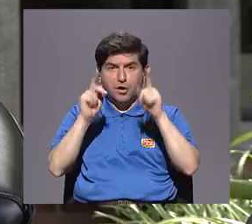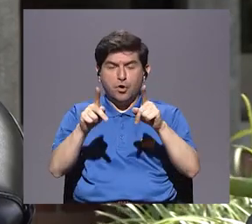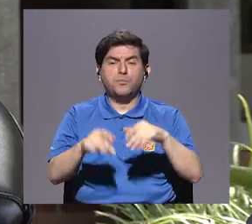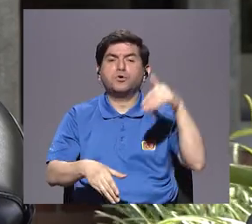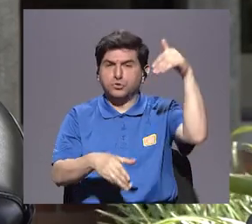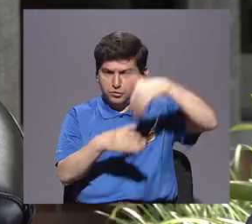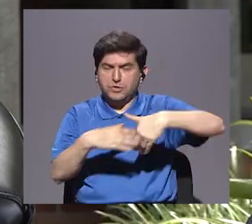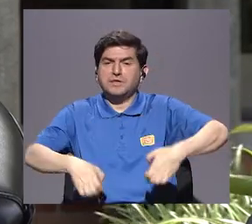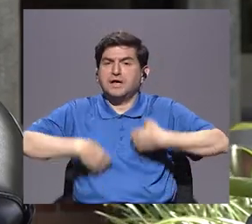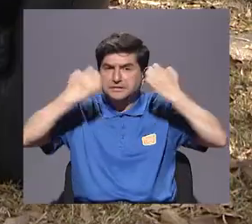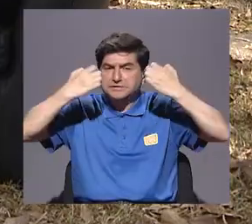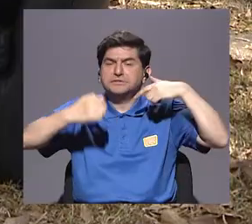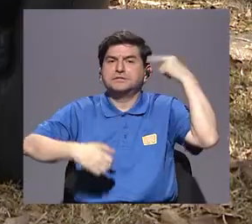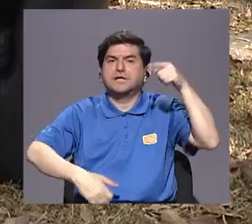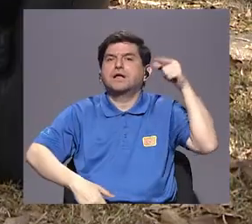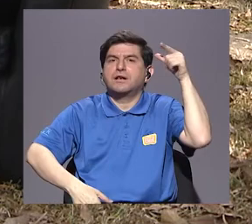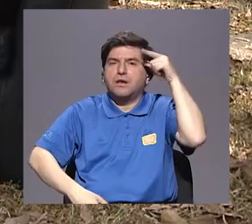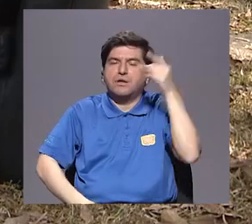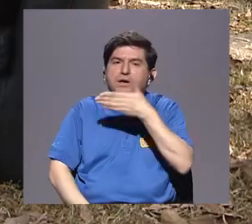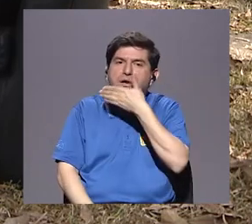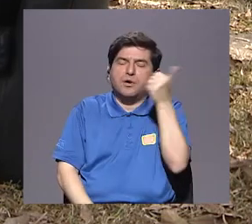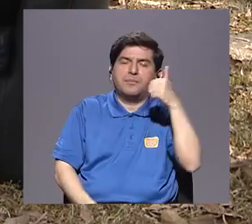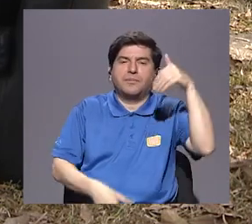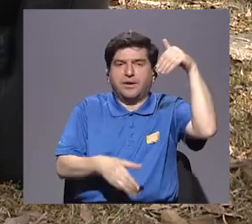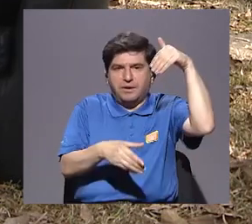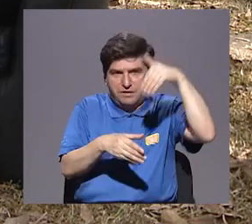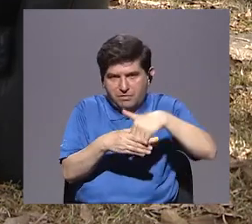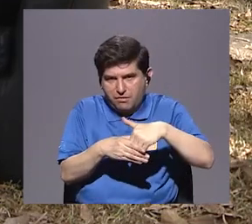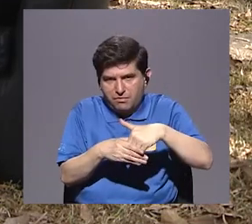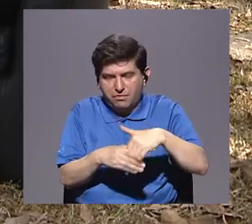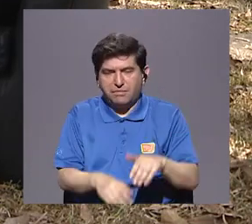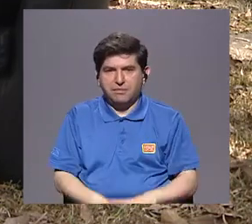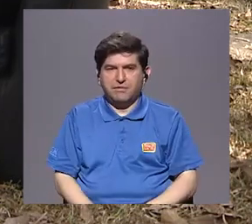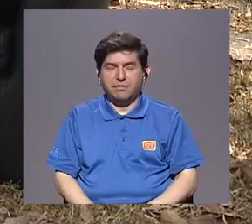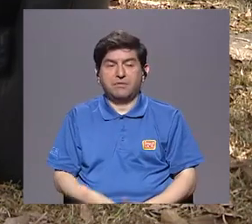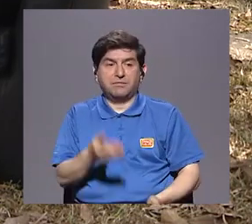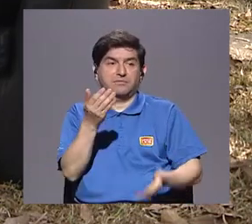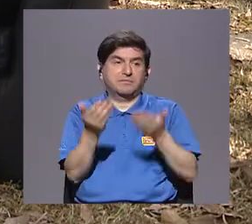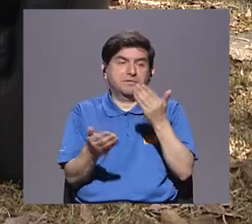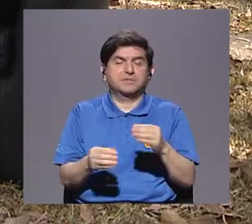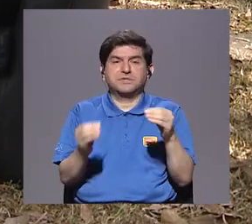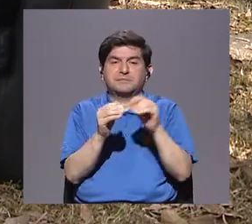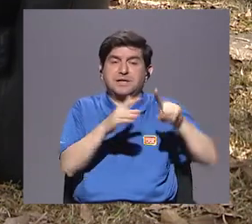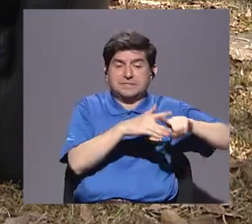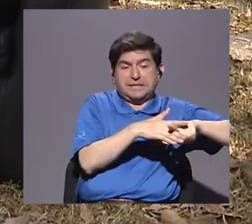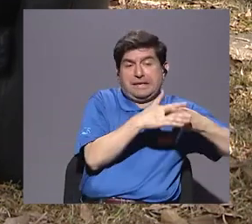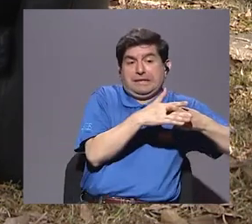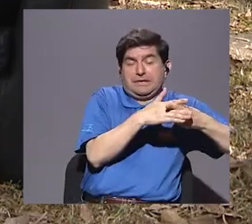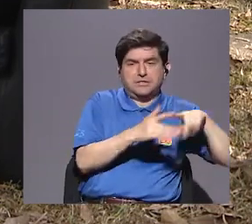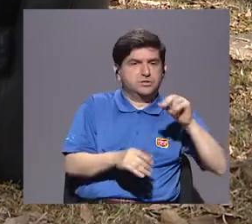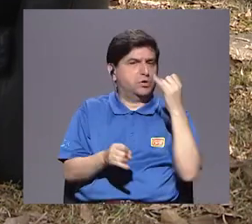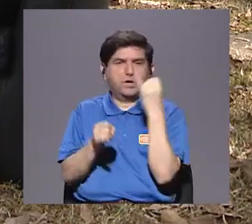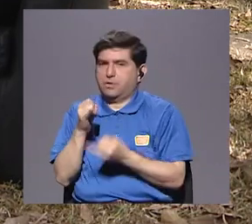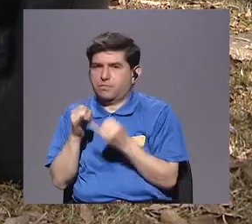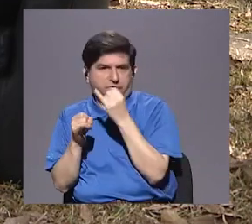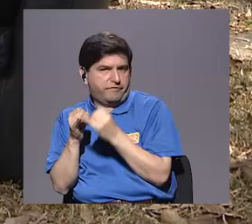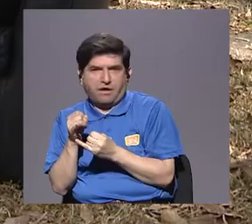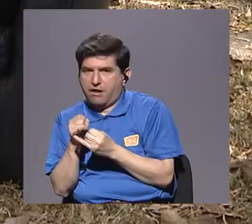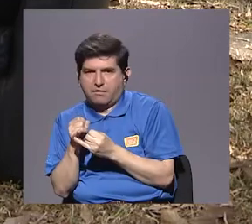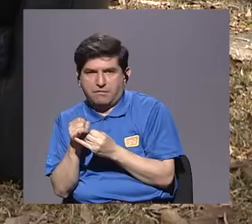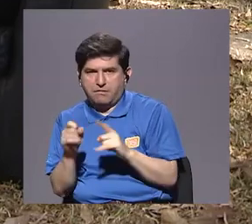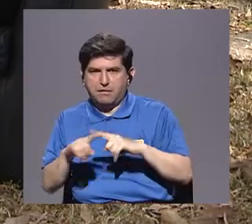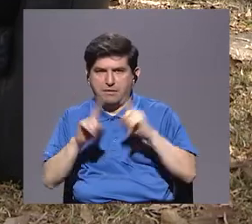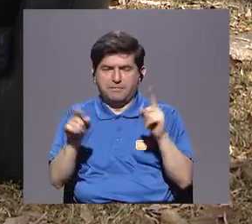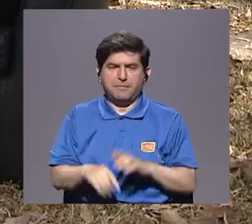de intervenir. Obviamente sería mejor intervenir más en el comienzo que al final.